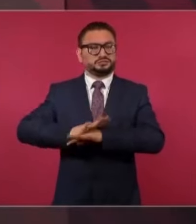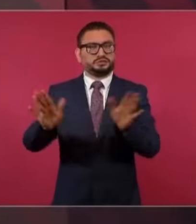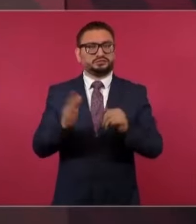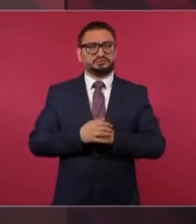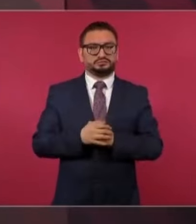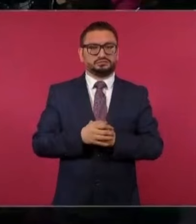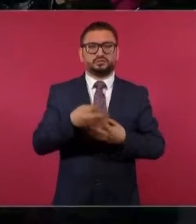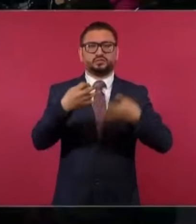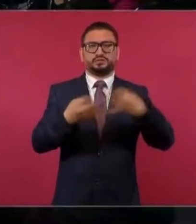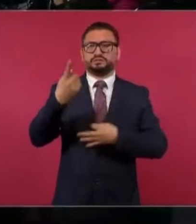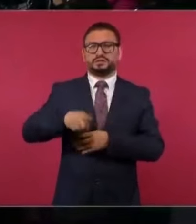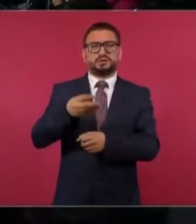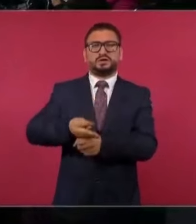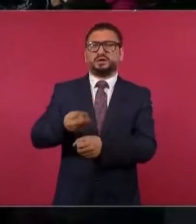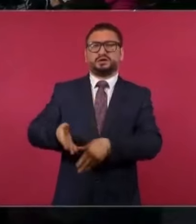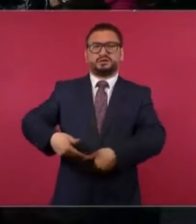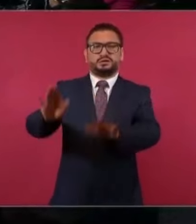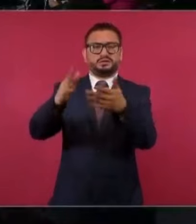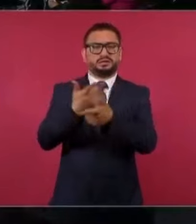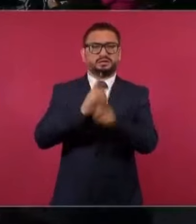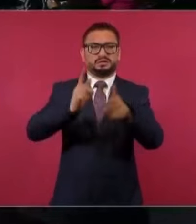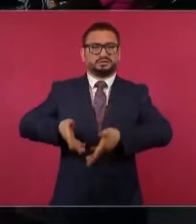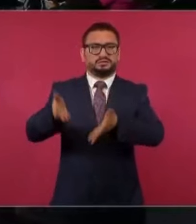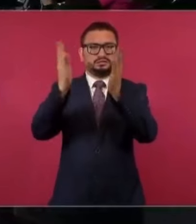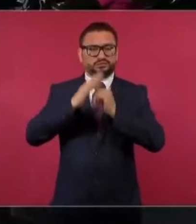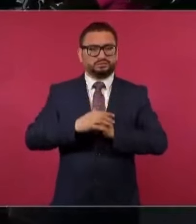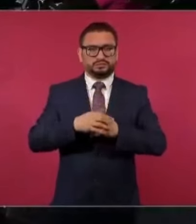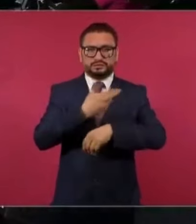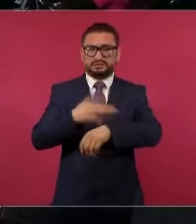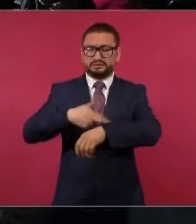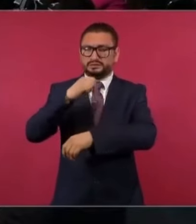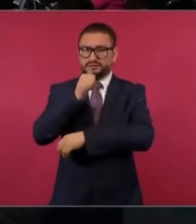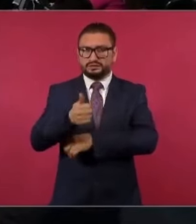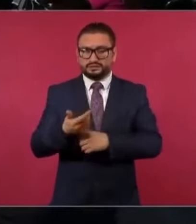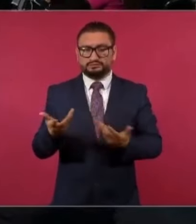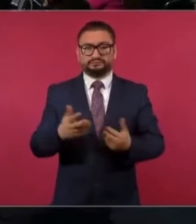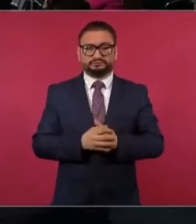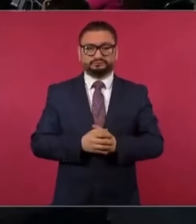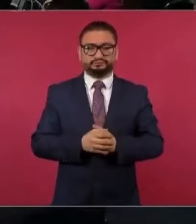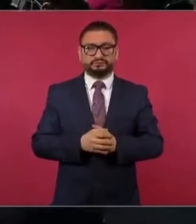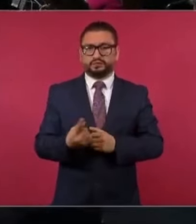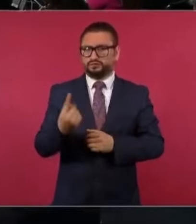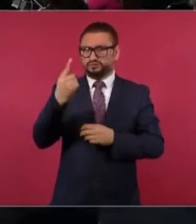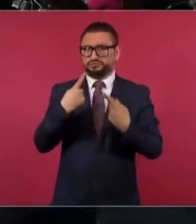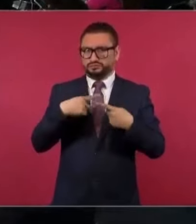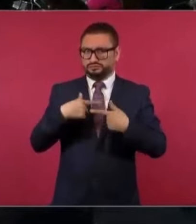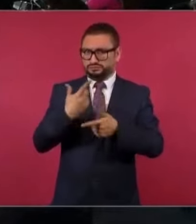Sí. O sea, el juez le dio la libertad sin mayor trámite a una